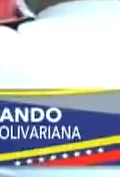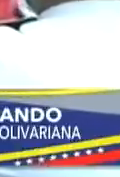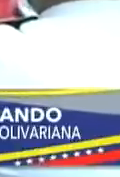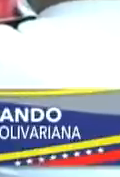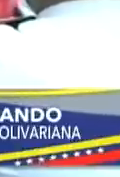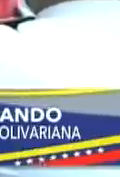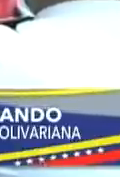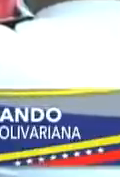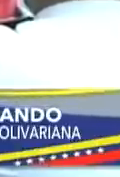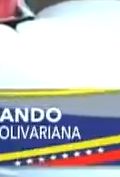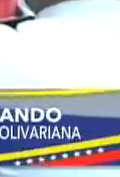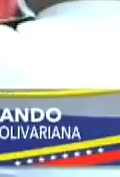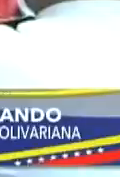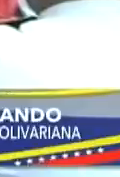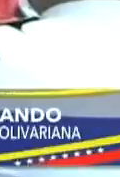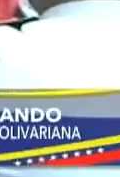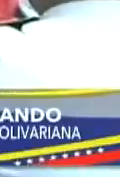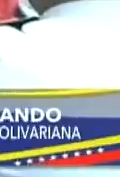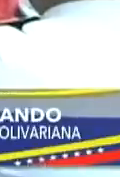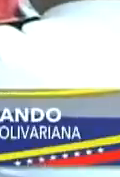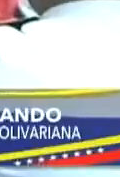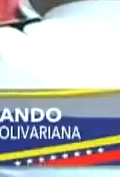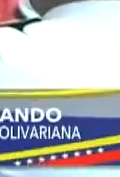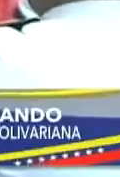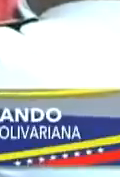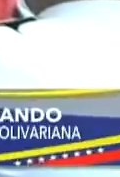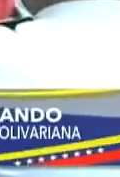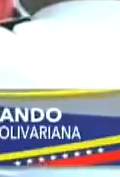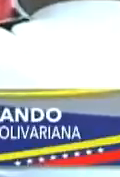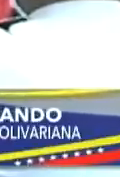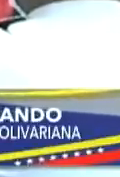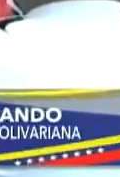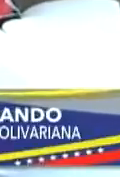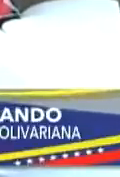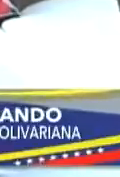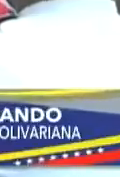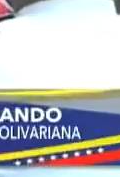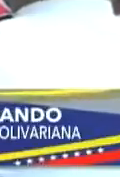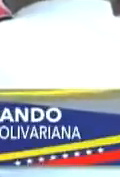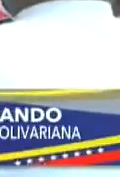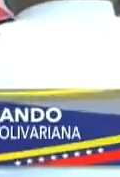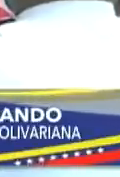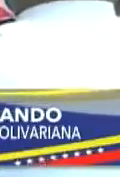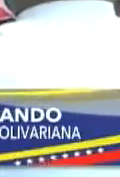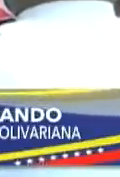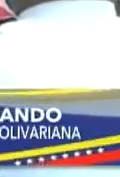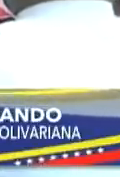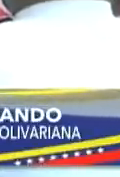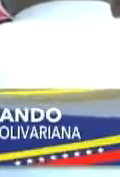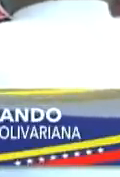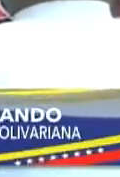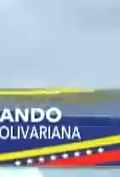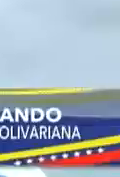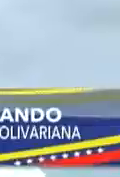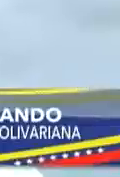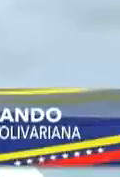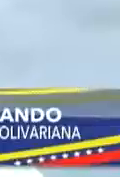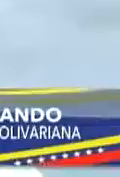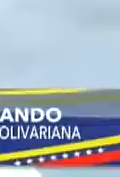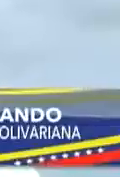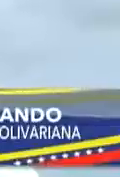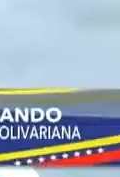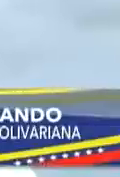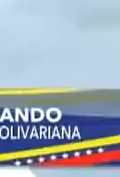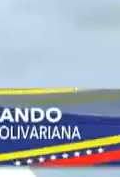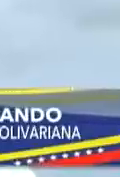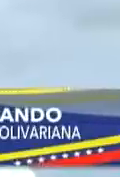mismo. Recibo el estandarte invicto de la gloriosa Armada Bolivariana, el mismo de